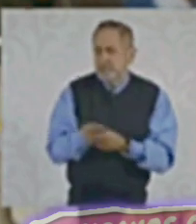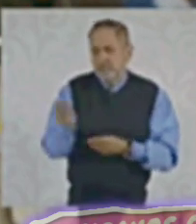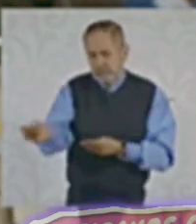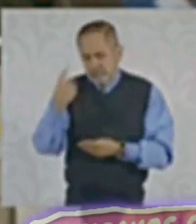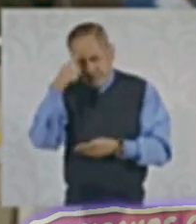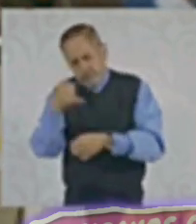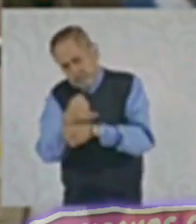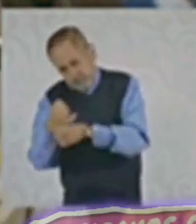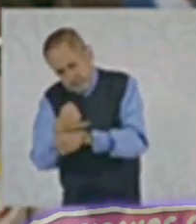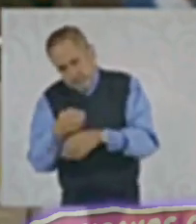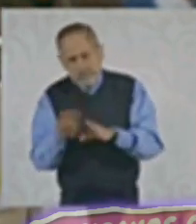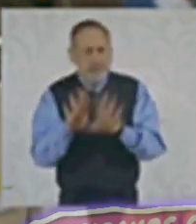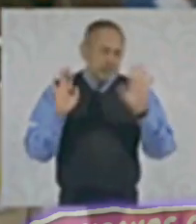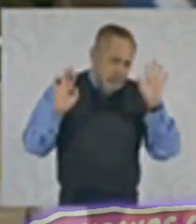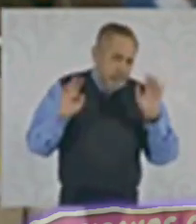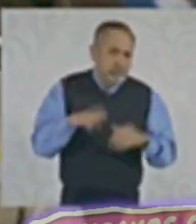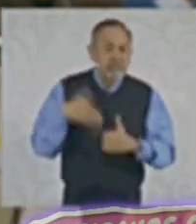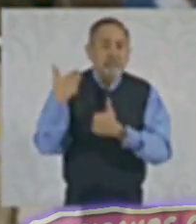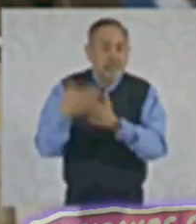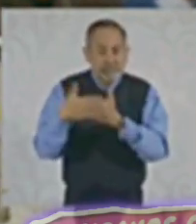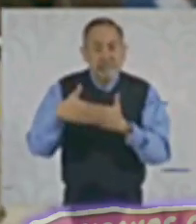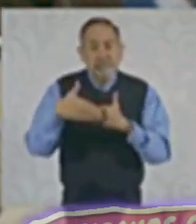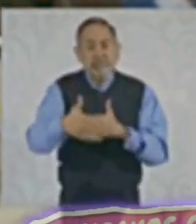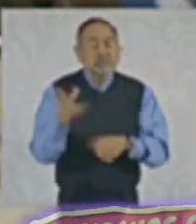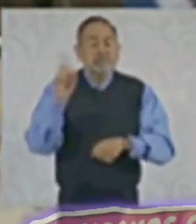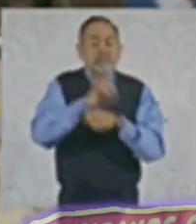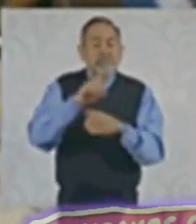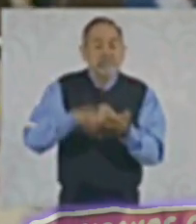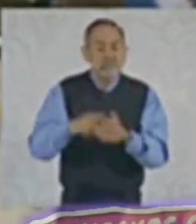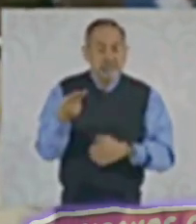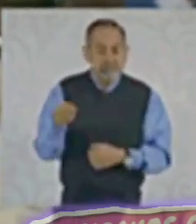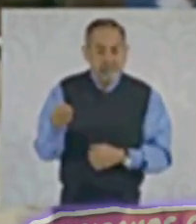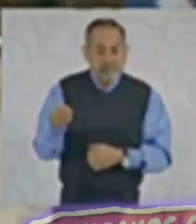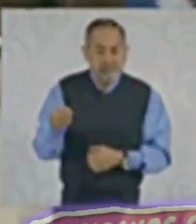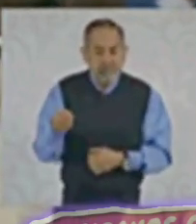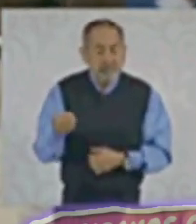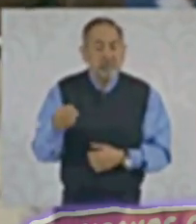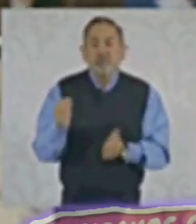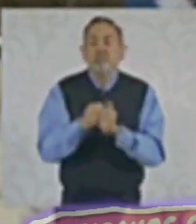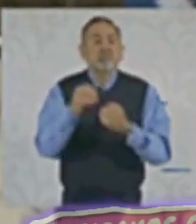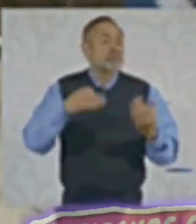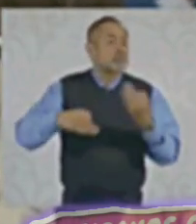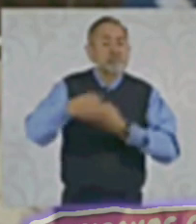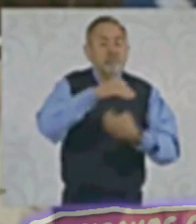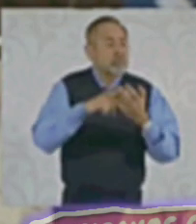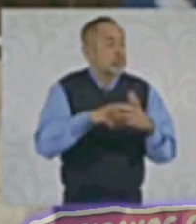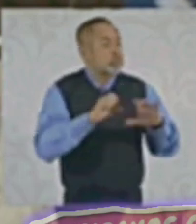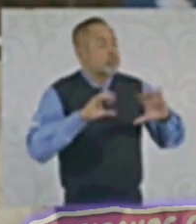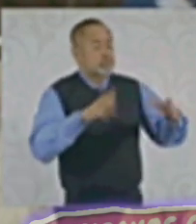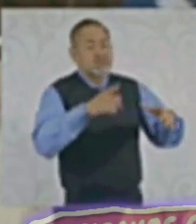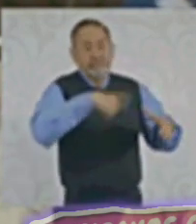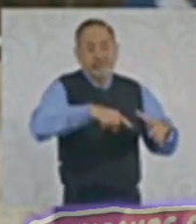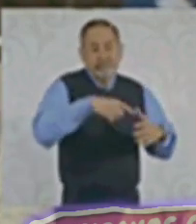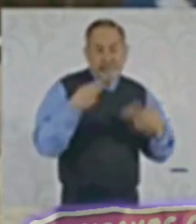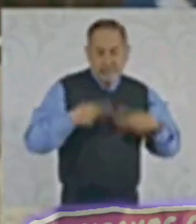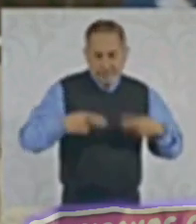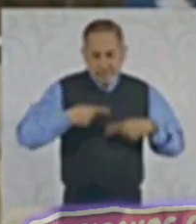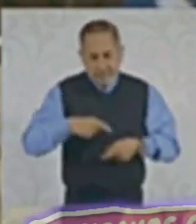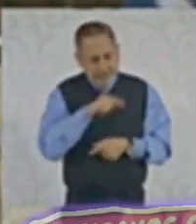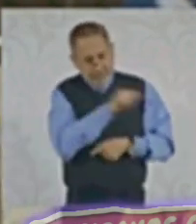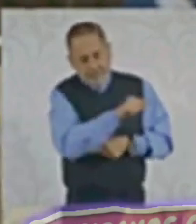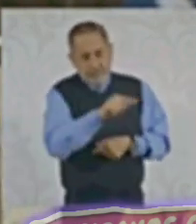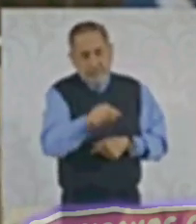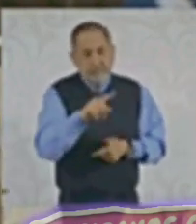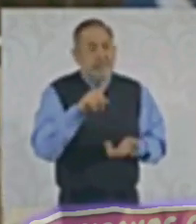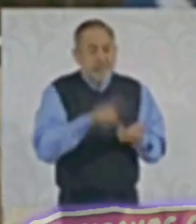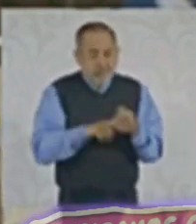específico. Con ello se avecina una marcha para el próximo mes de noviembre por todas las personas que